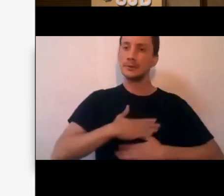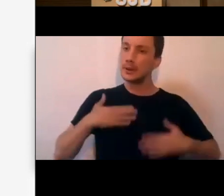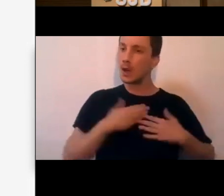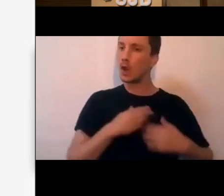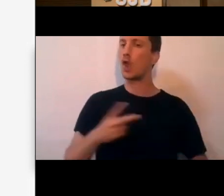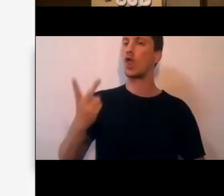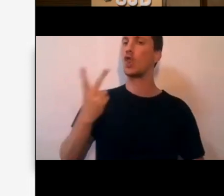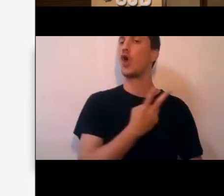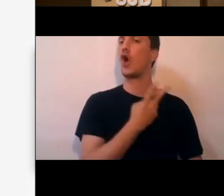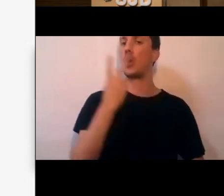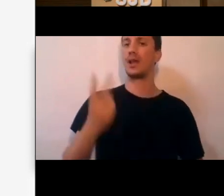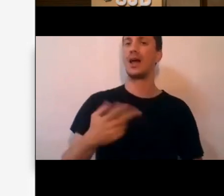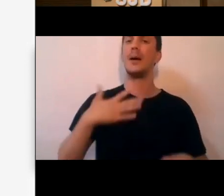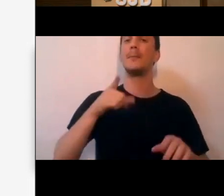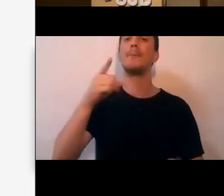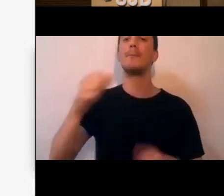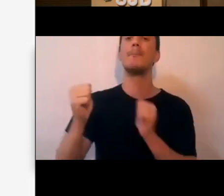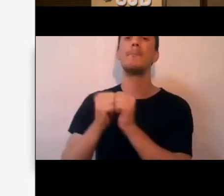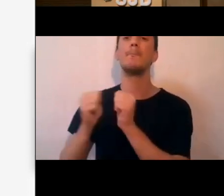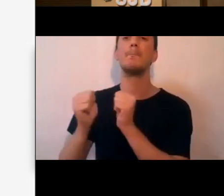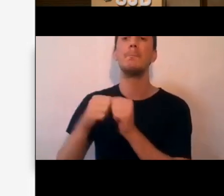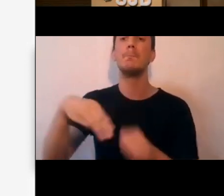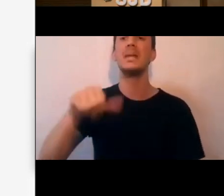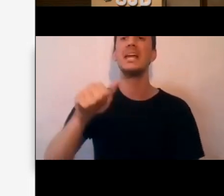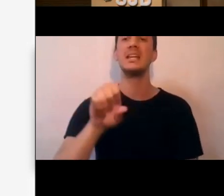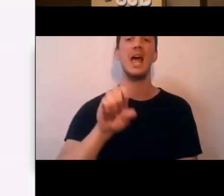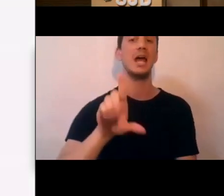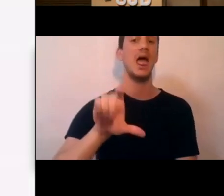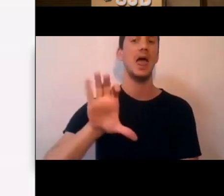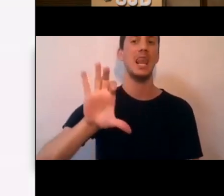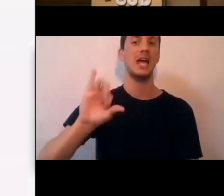los filtros minerales, porque los filtros minerales